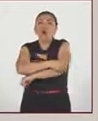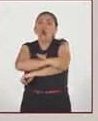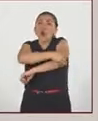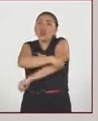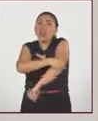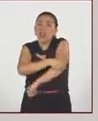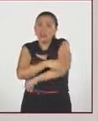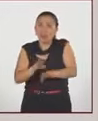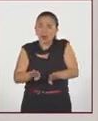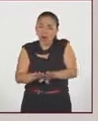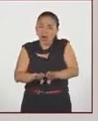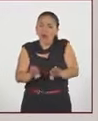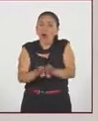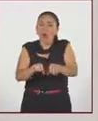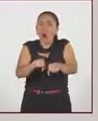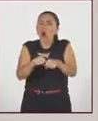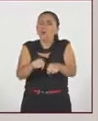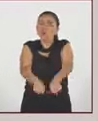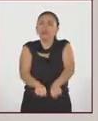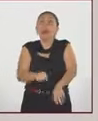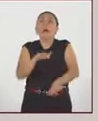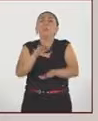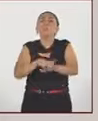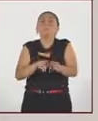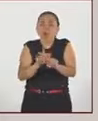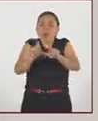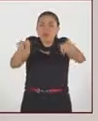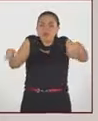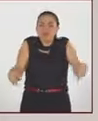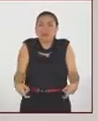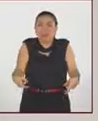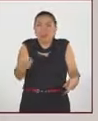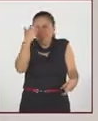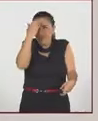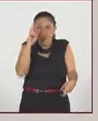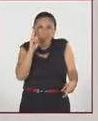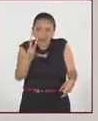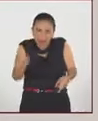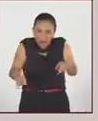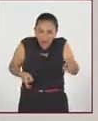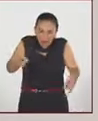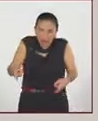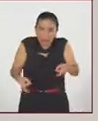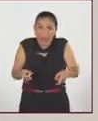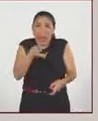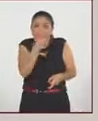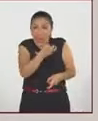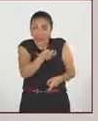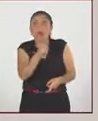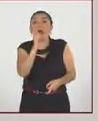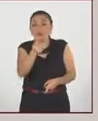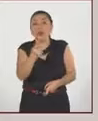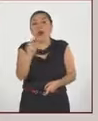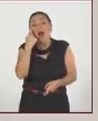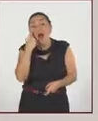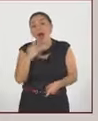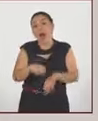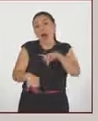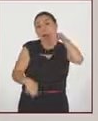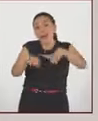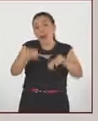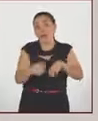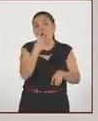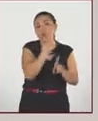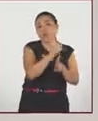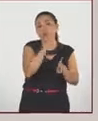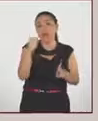línea media, ¿no? Las que conocemos como pies de charrito o como piernas de charrito. Entonces, entre los 2 y los 3 años, por la